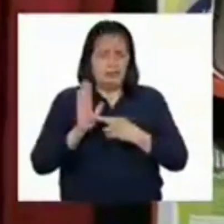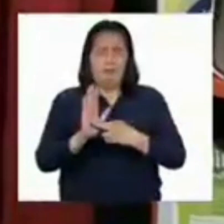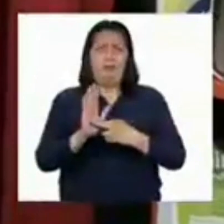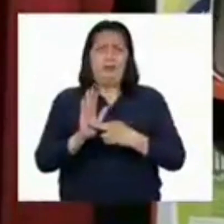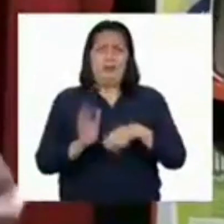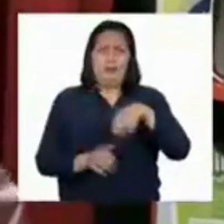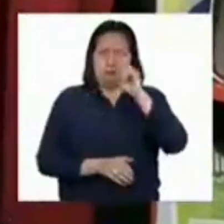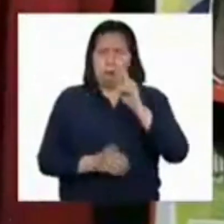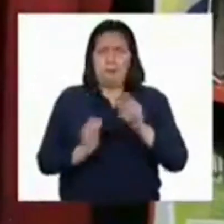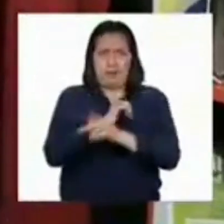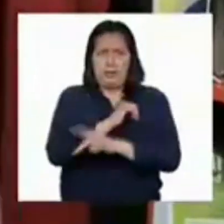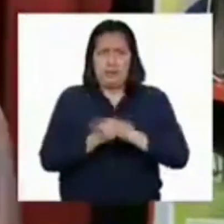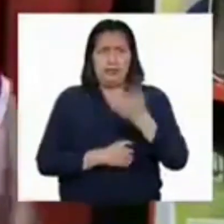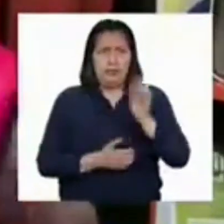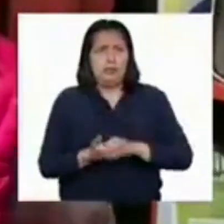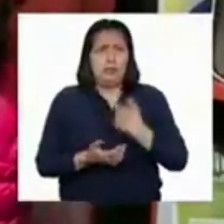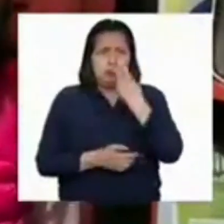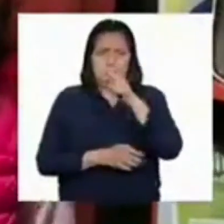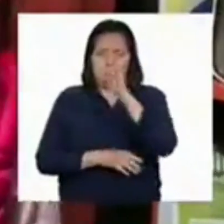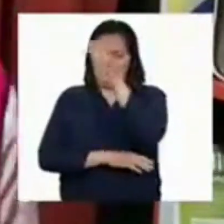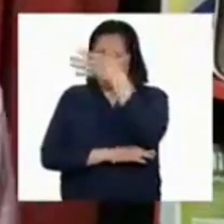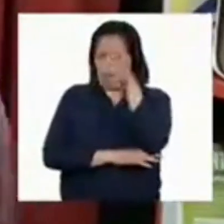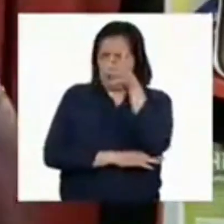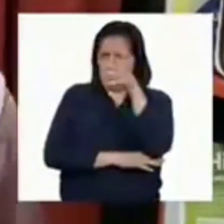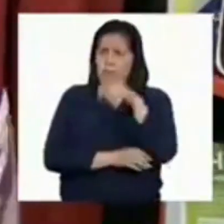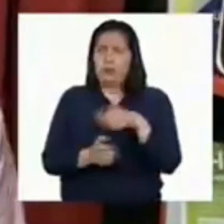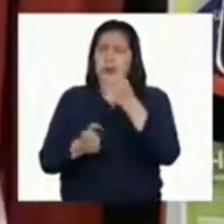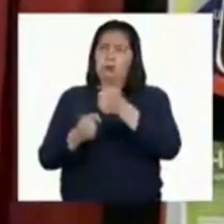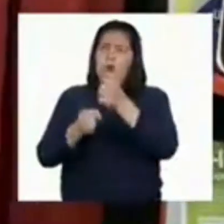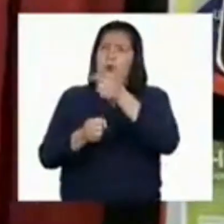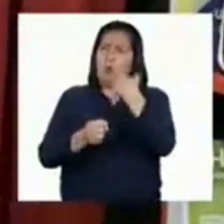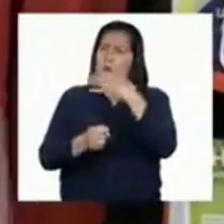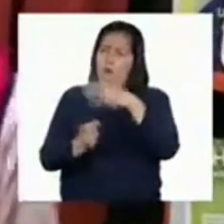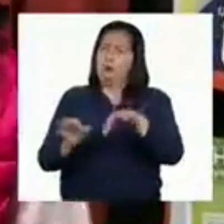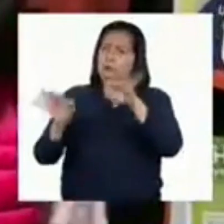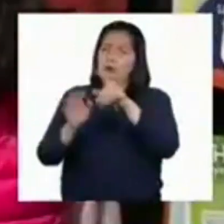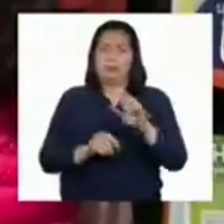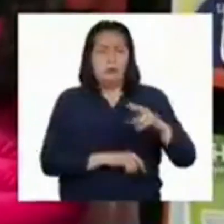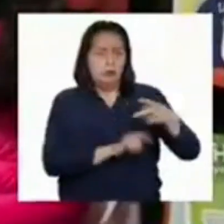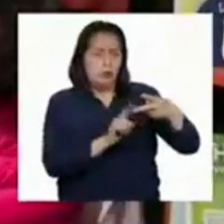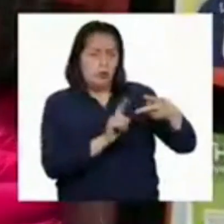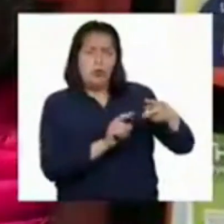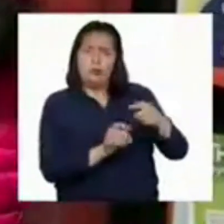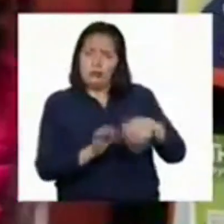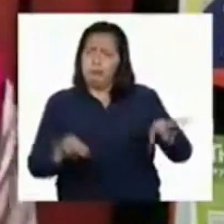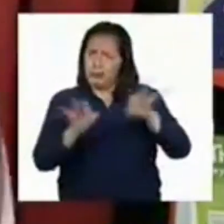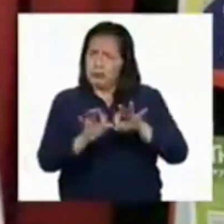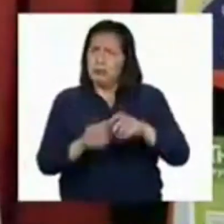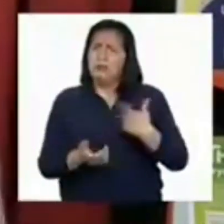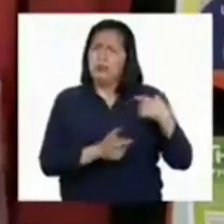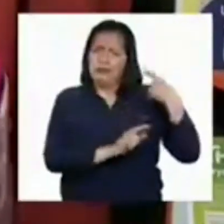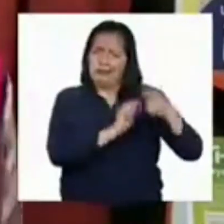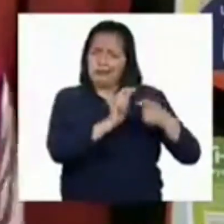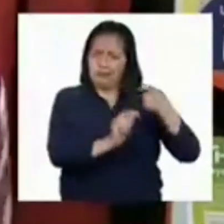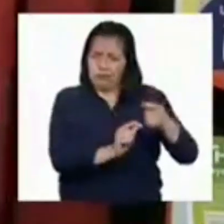como nació. Cuando la vemos en una plaza, sabemos que se ha celebrado un evento importante. Otro motivo importante es que es una